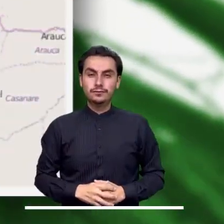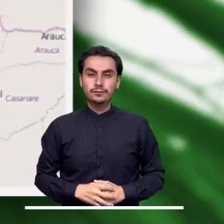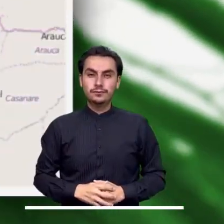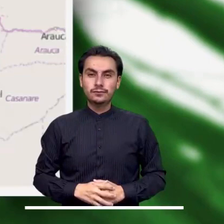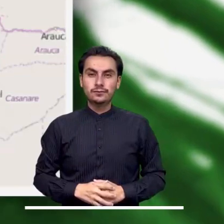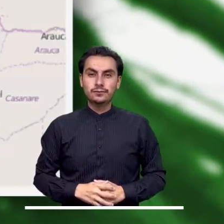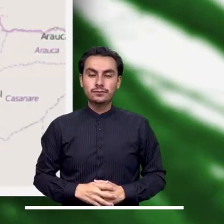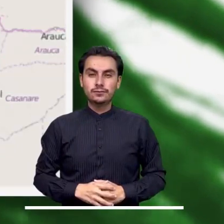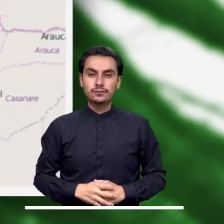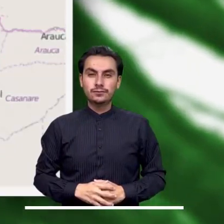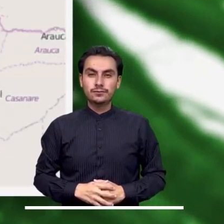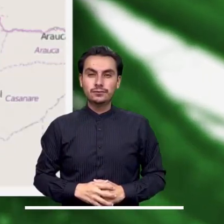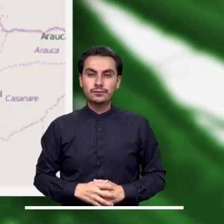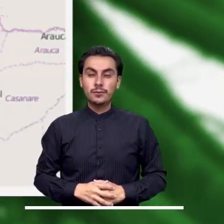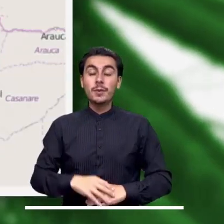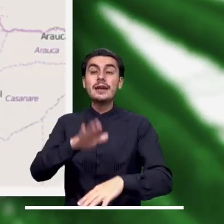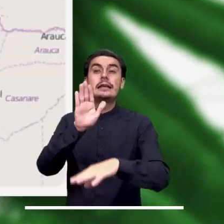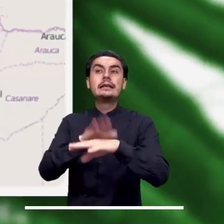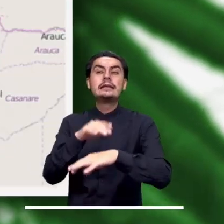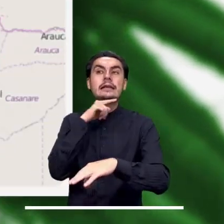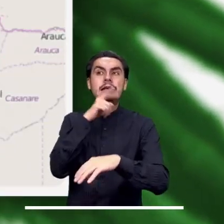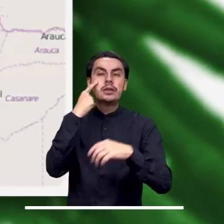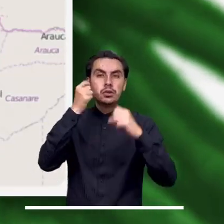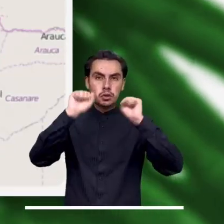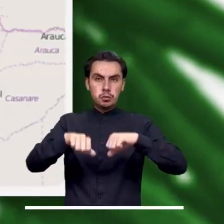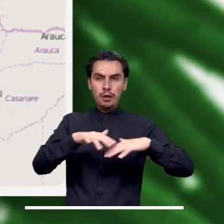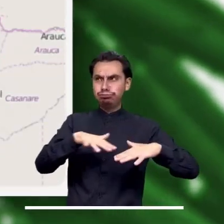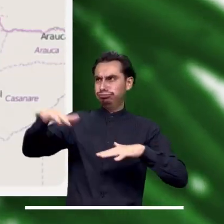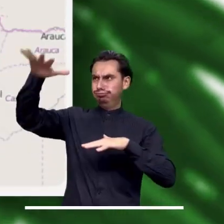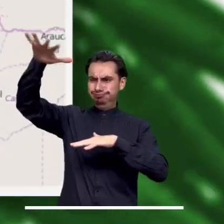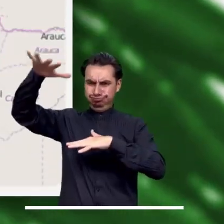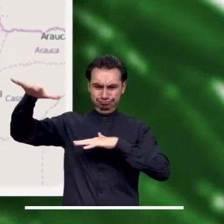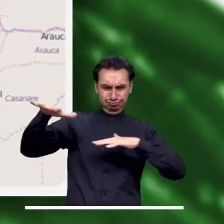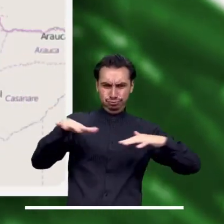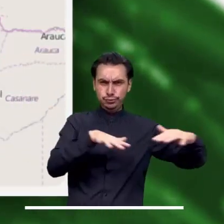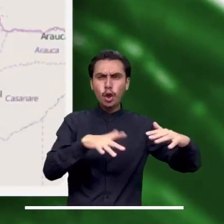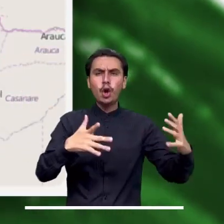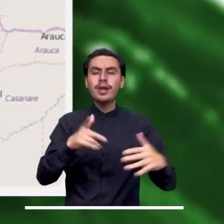probabilidad de ocurrencia de incendios en la cobertura vegetal de Providencia.